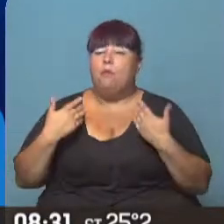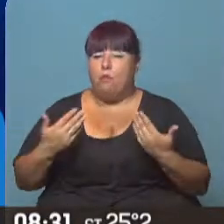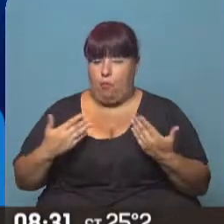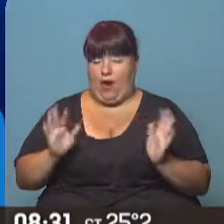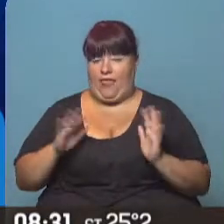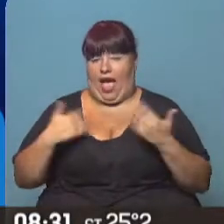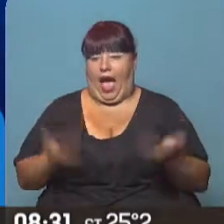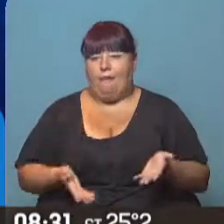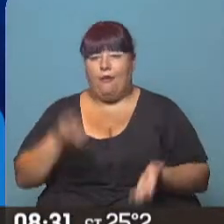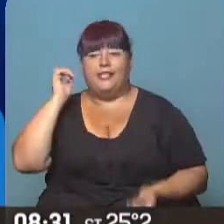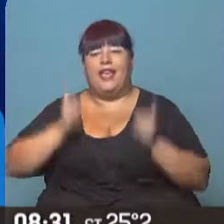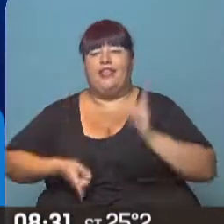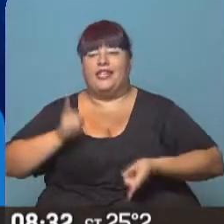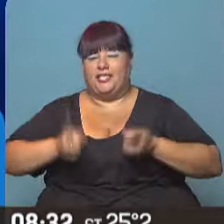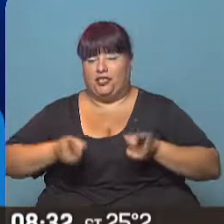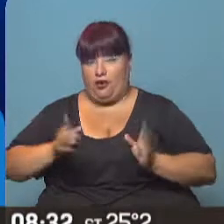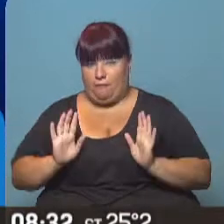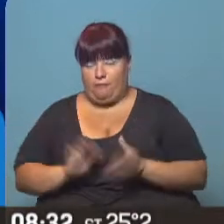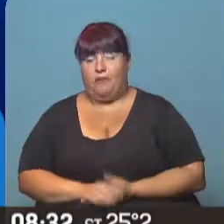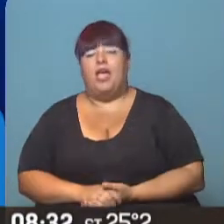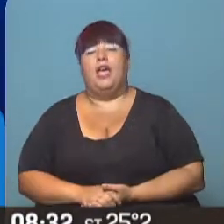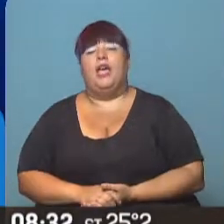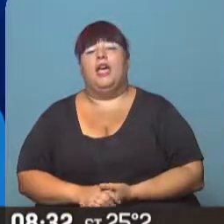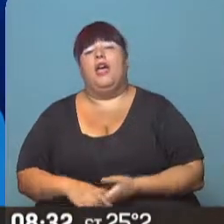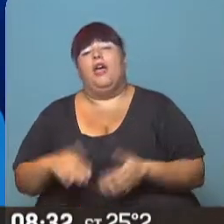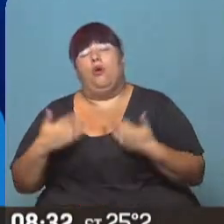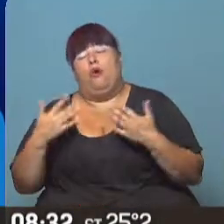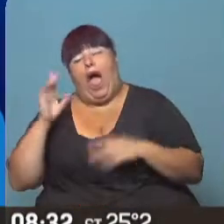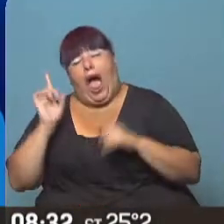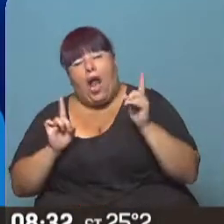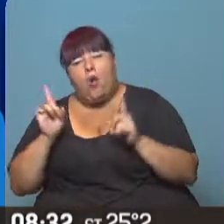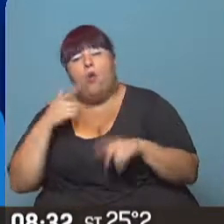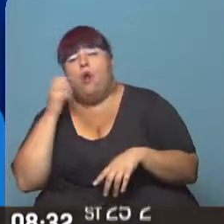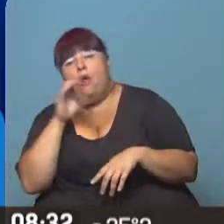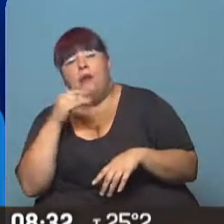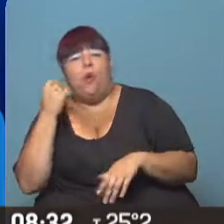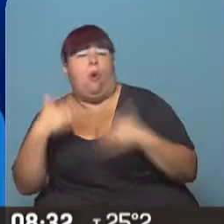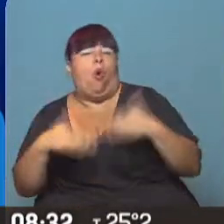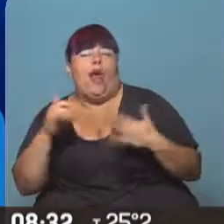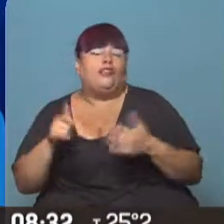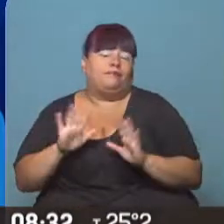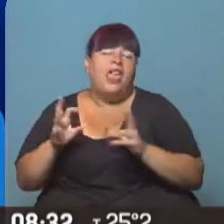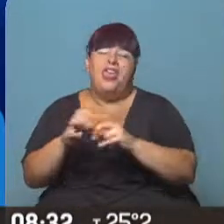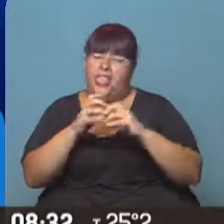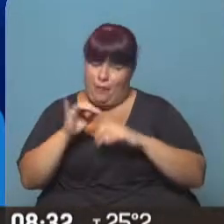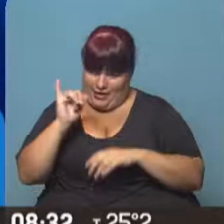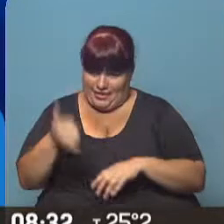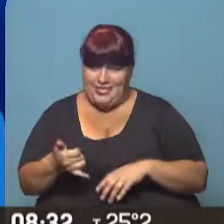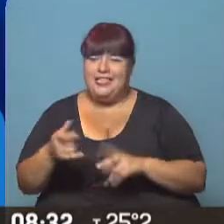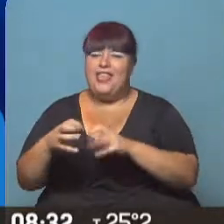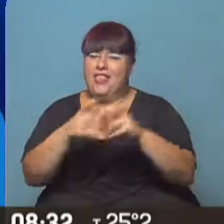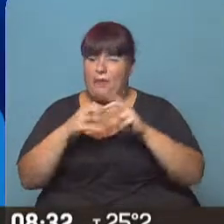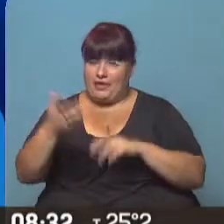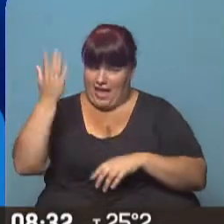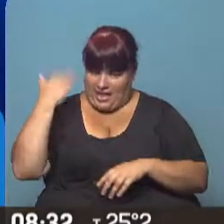puede utilizar para tomar determinadas medidas. Lo que algunos cuestionan es la urgencia, ¿no? El debate se va a dar, porque hubo debate